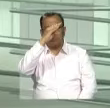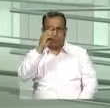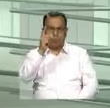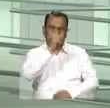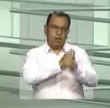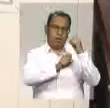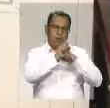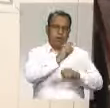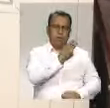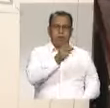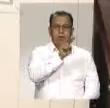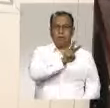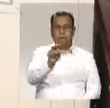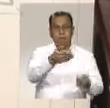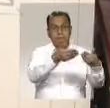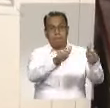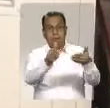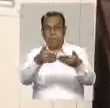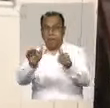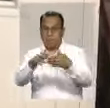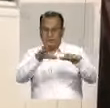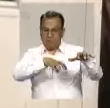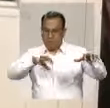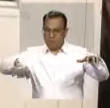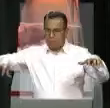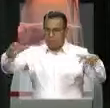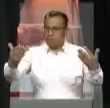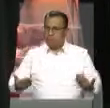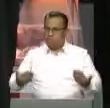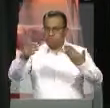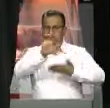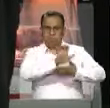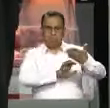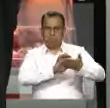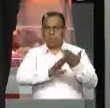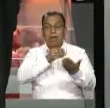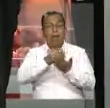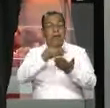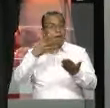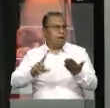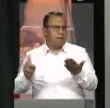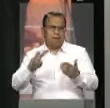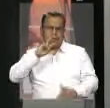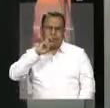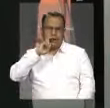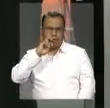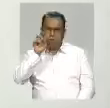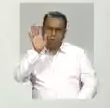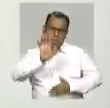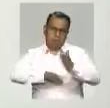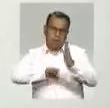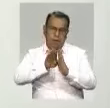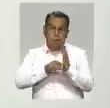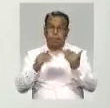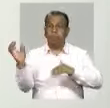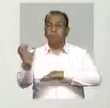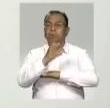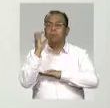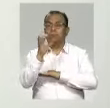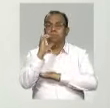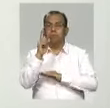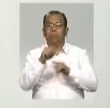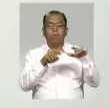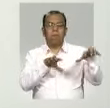del 2022 que reabriendo estas plantas de beneficio animal disminuiría el costo de la carne en Colombia. Colombia no puede quedar en manos